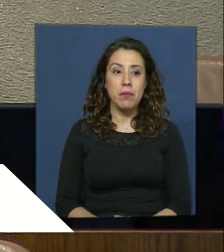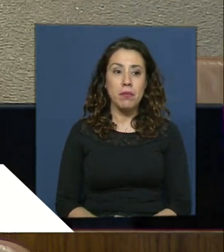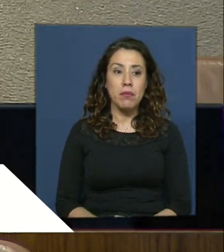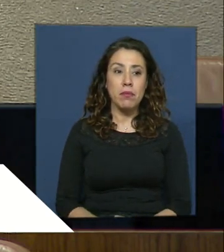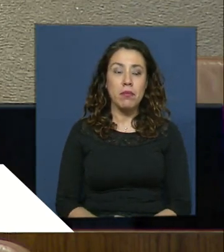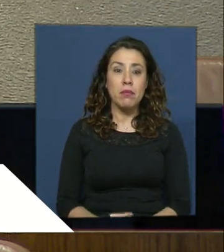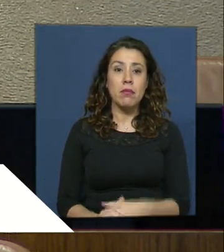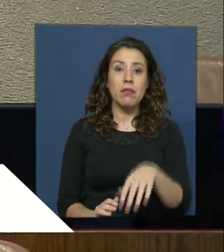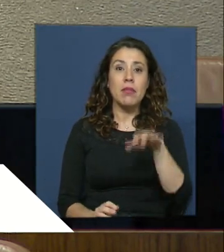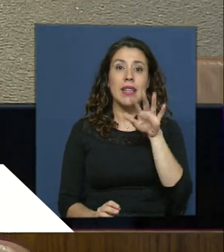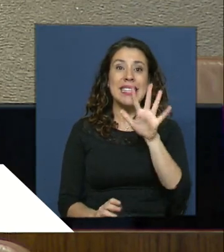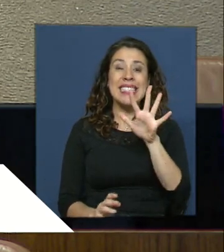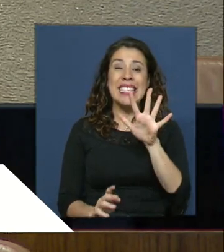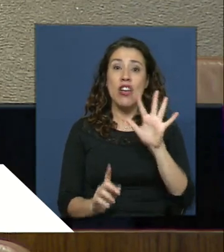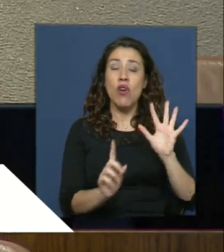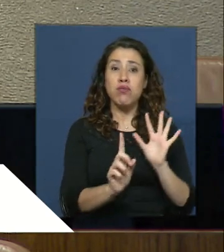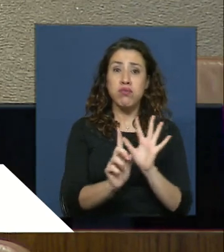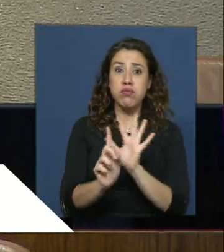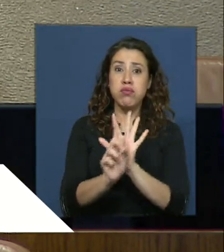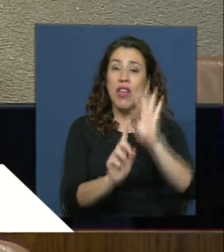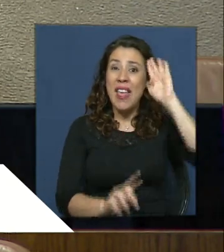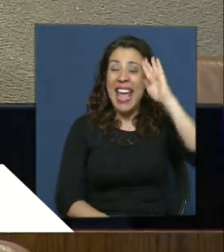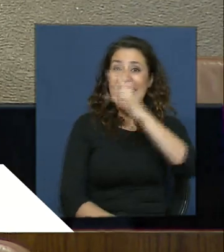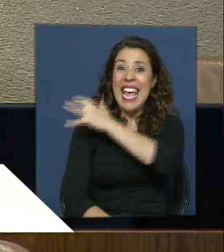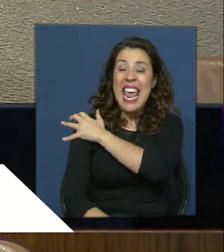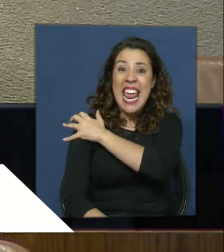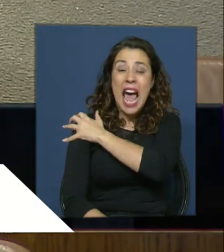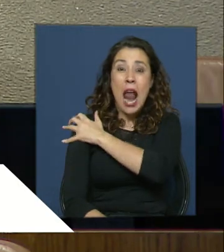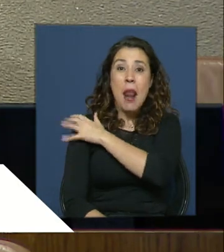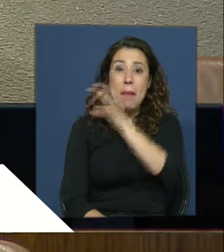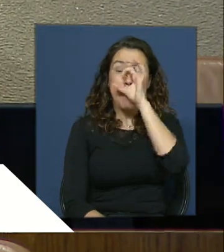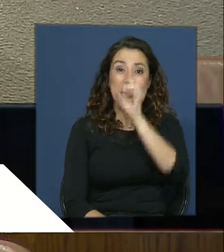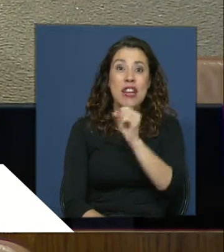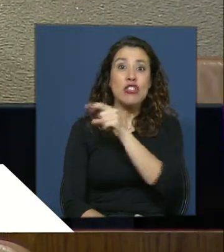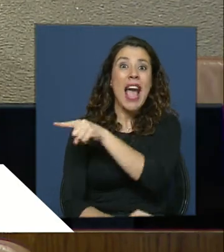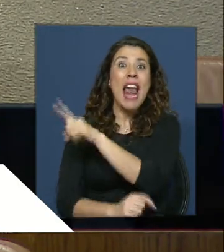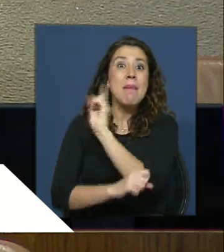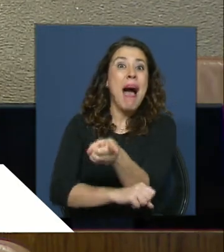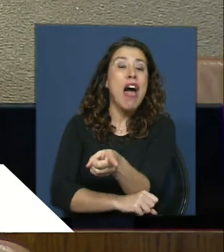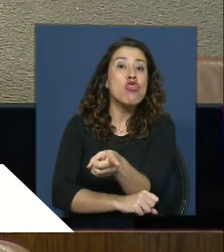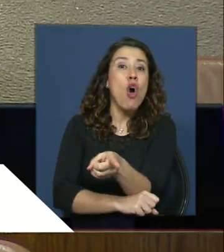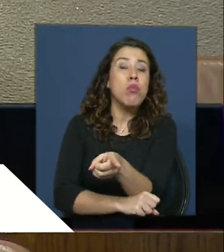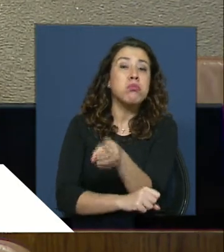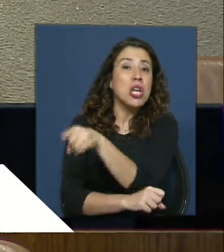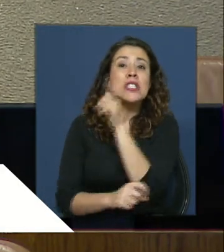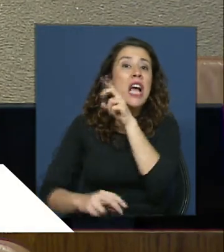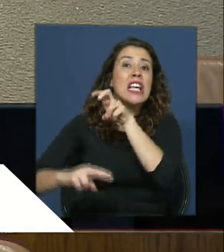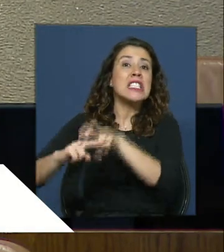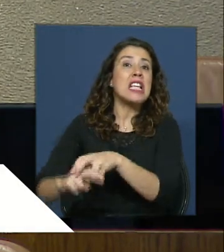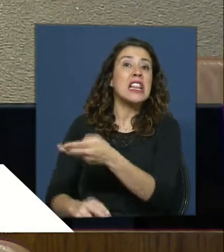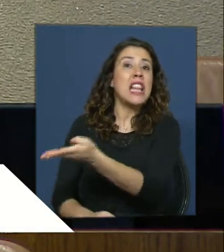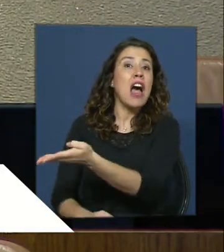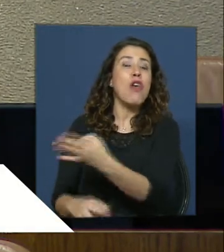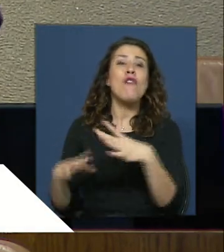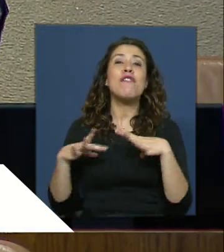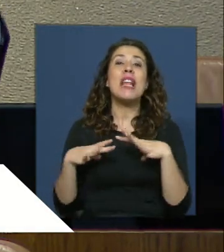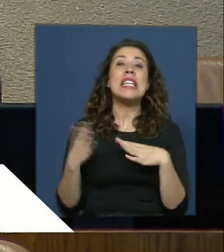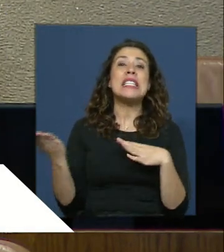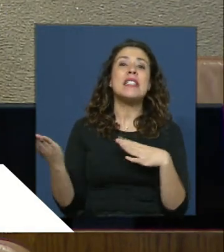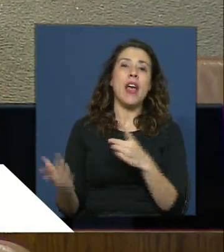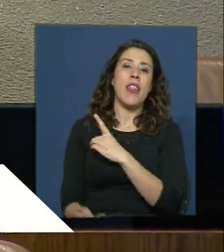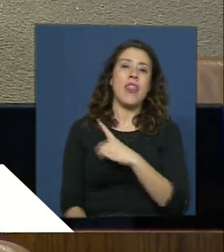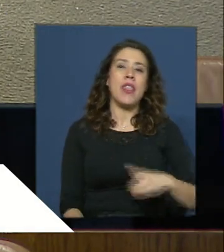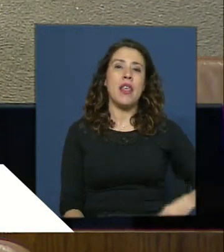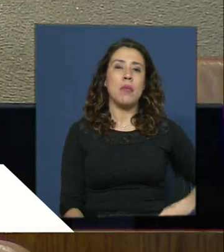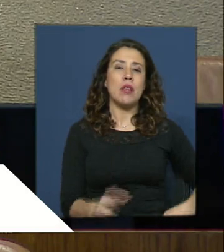5 escoltas de mi general Pinochet fueron asesinados por una orden que él dio. Y ahí está, sentado feliz de la vida,